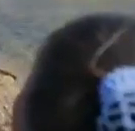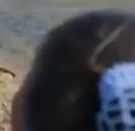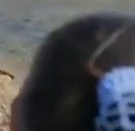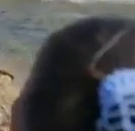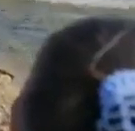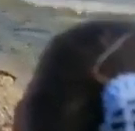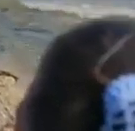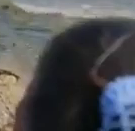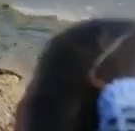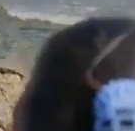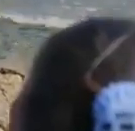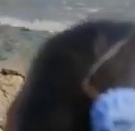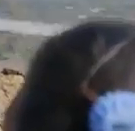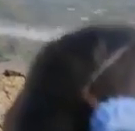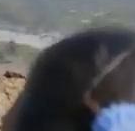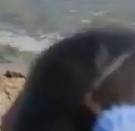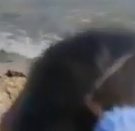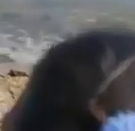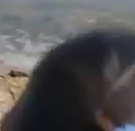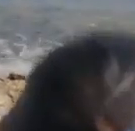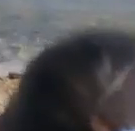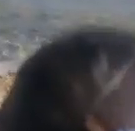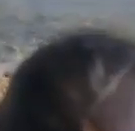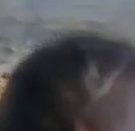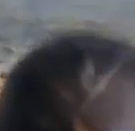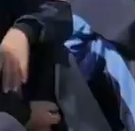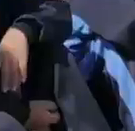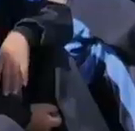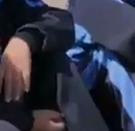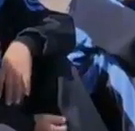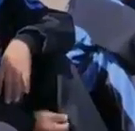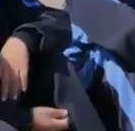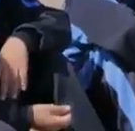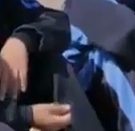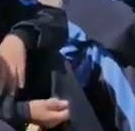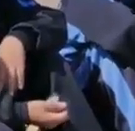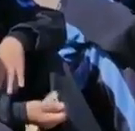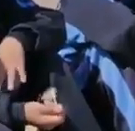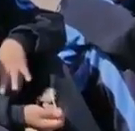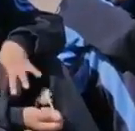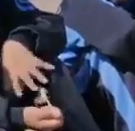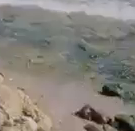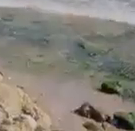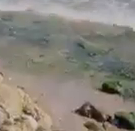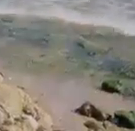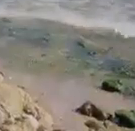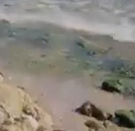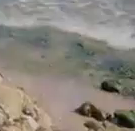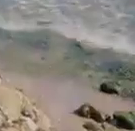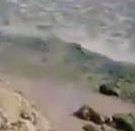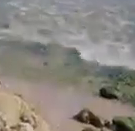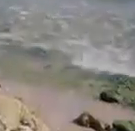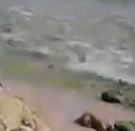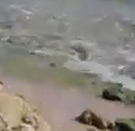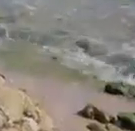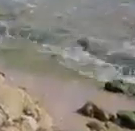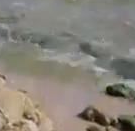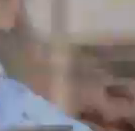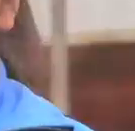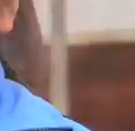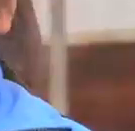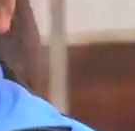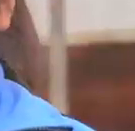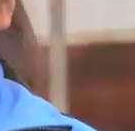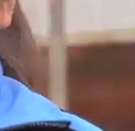Entonces, uno de nuestros principales problemas en la Reserva Nacional de Paracas es que tenemos mucha presencia de residuos sólidos. Lo que no